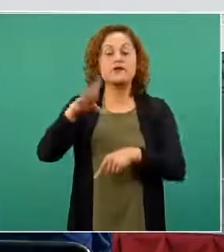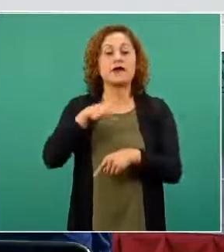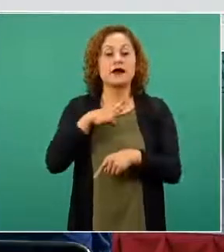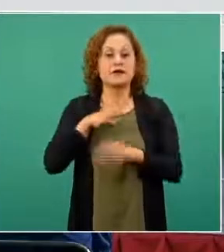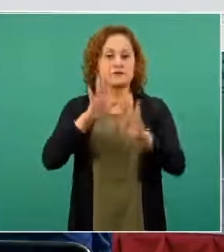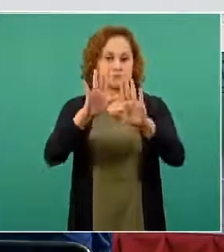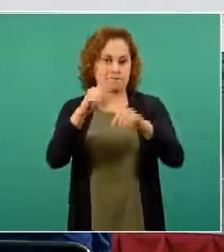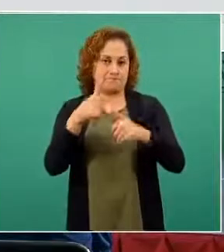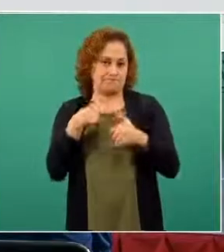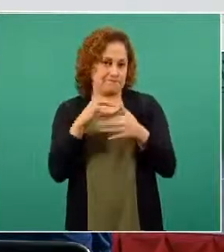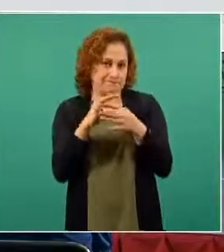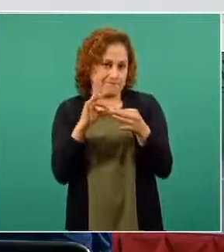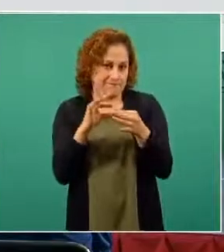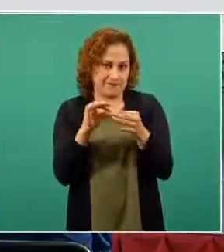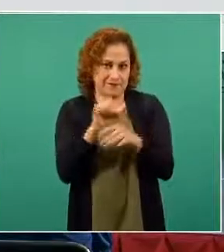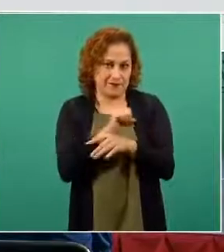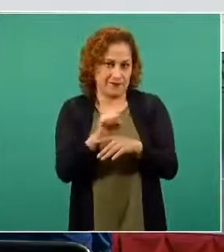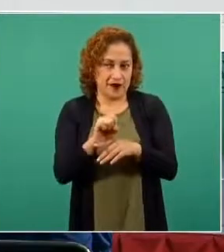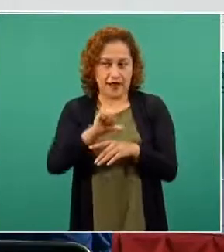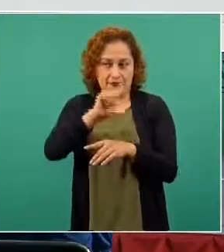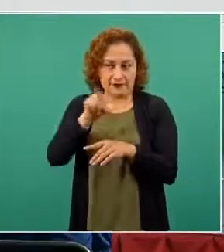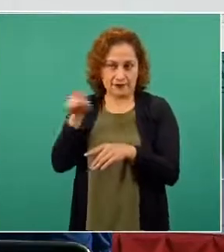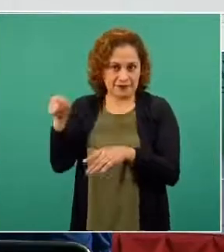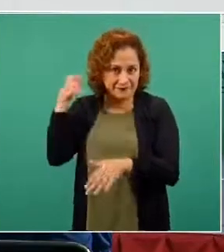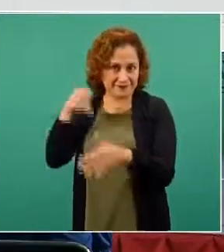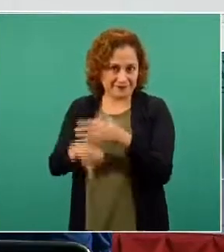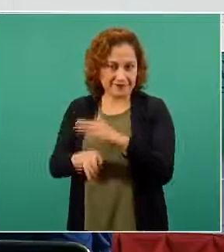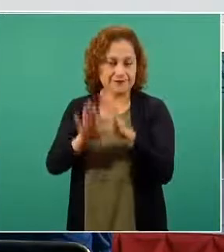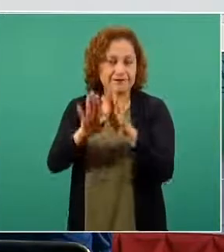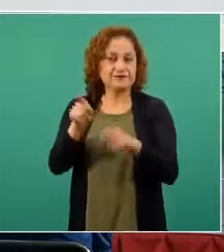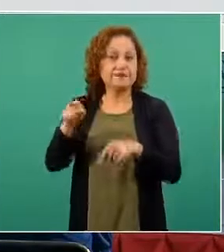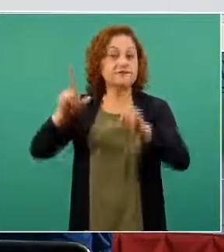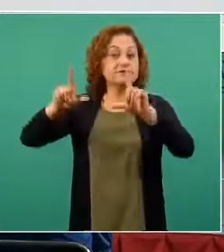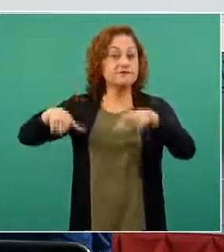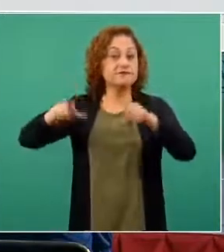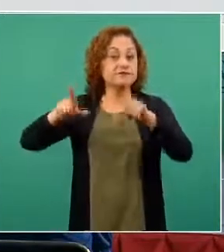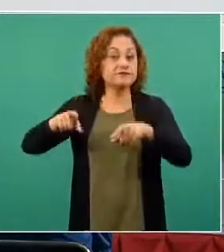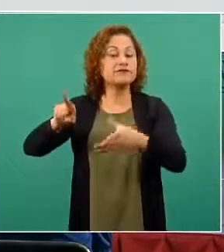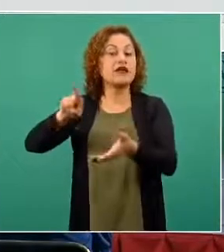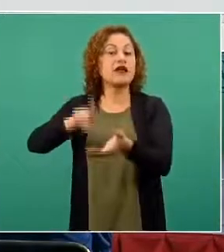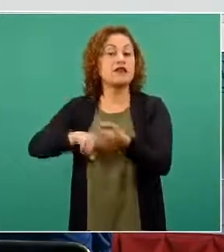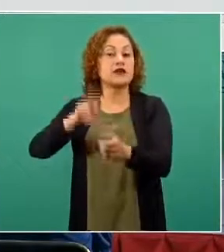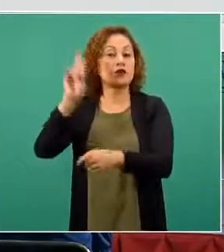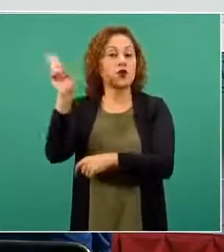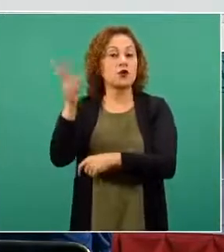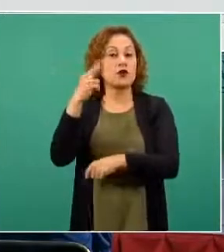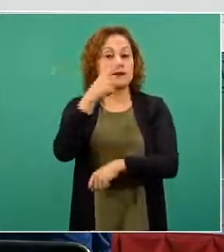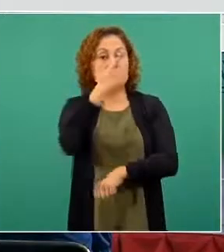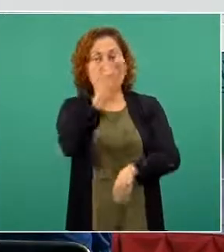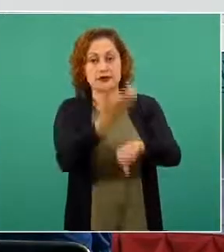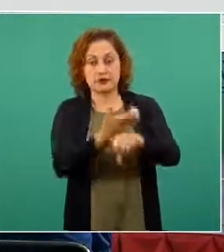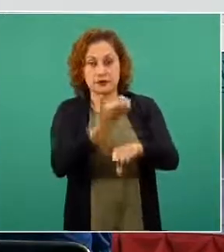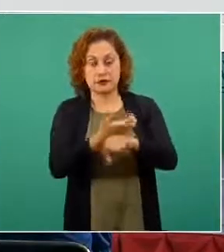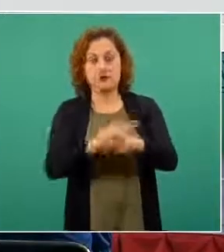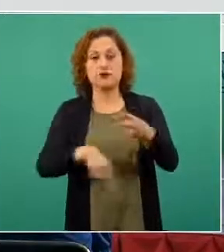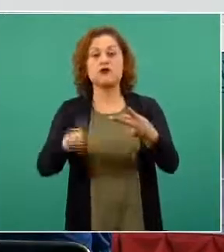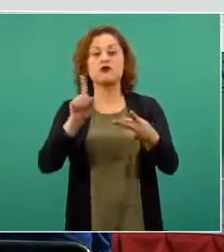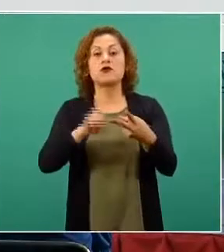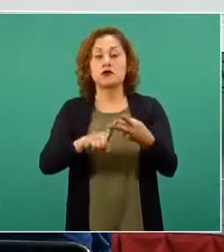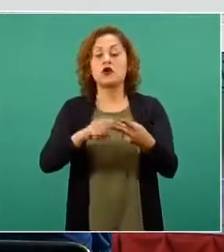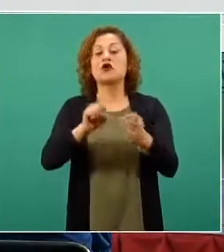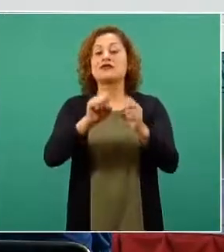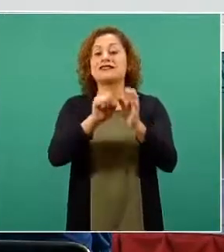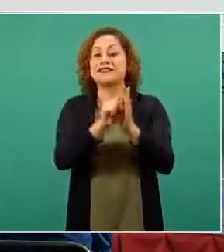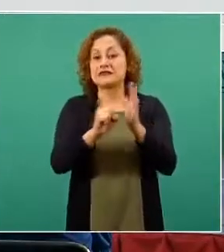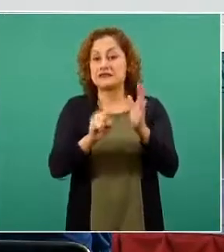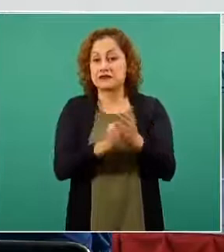mención extra a lo que nos dirá el doctor Toledo, participó la Universidad de Toronto, el Sistema de Salud de Toronto